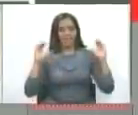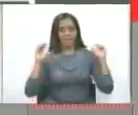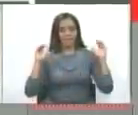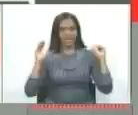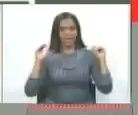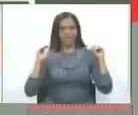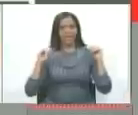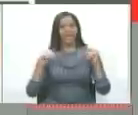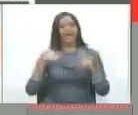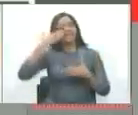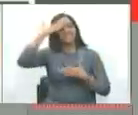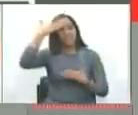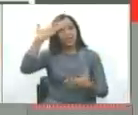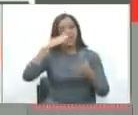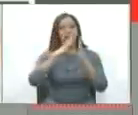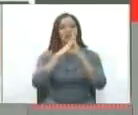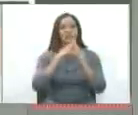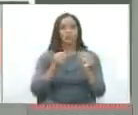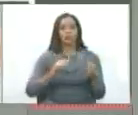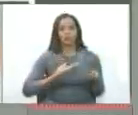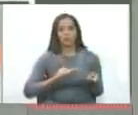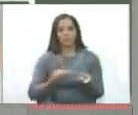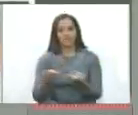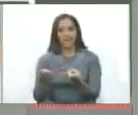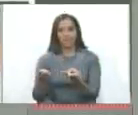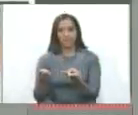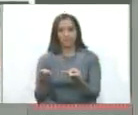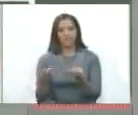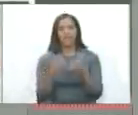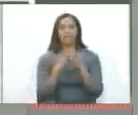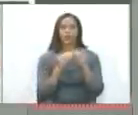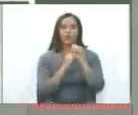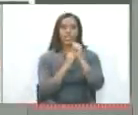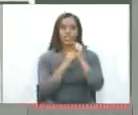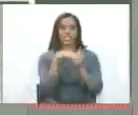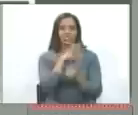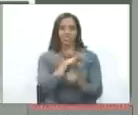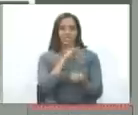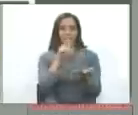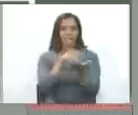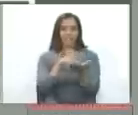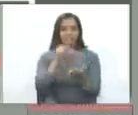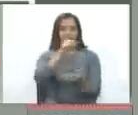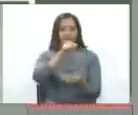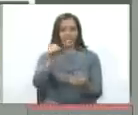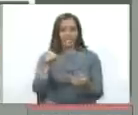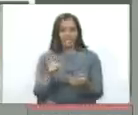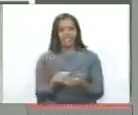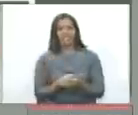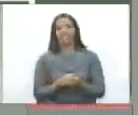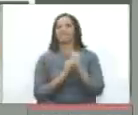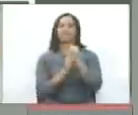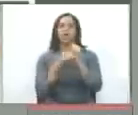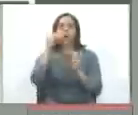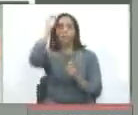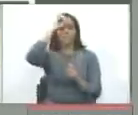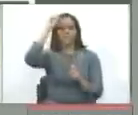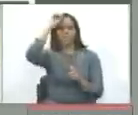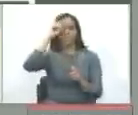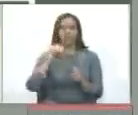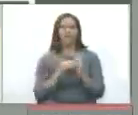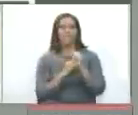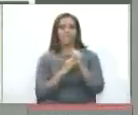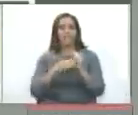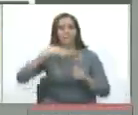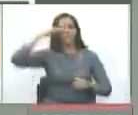saludar a todos tus invitados, a todos los líderes sociales presentes allí, líderes de opinión, a todos los líderes